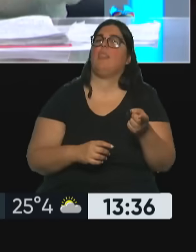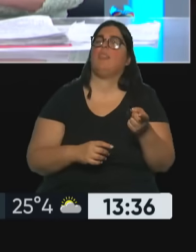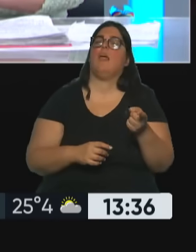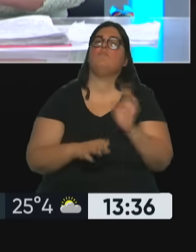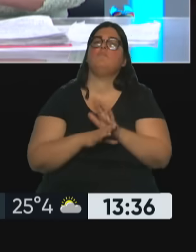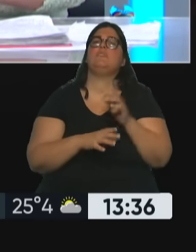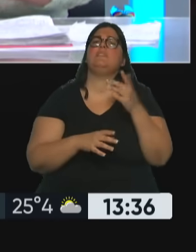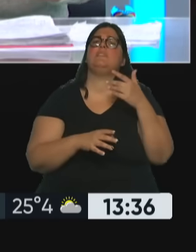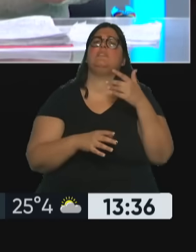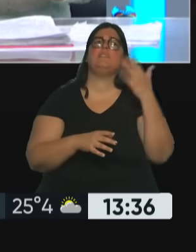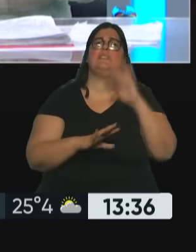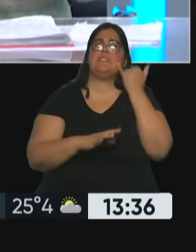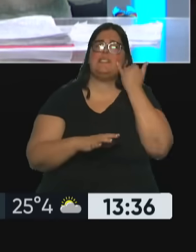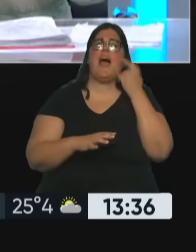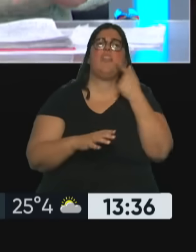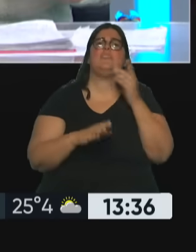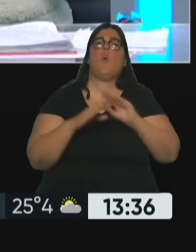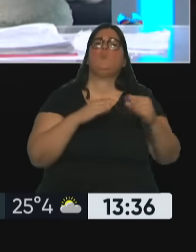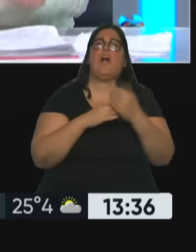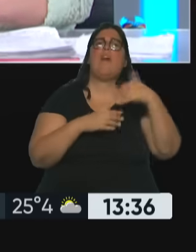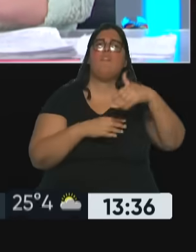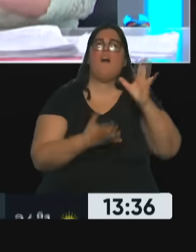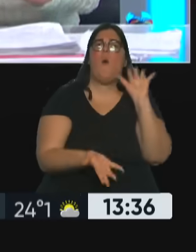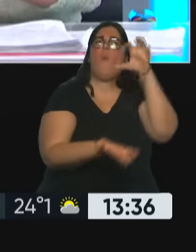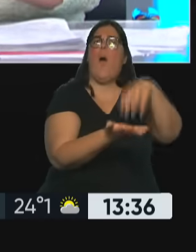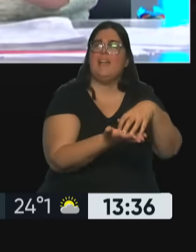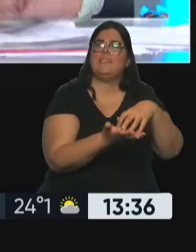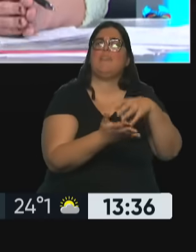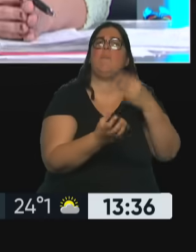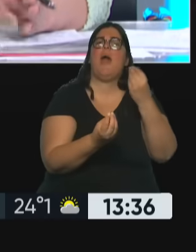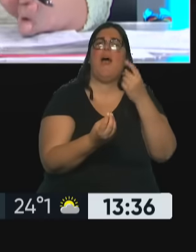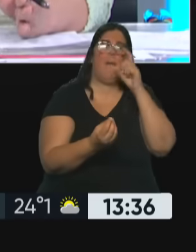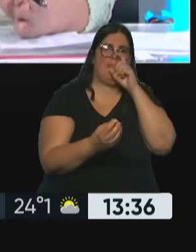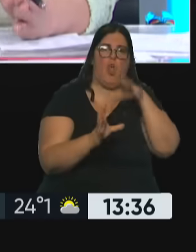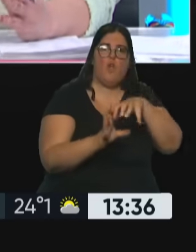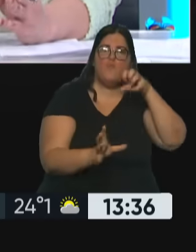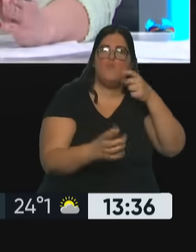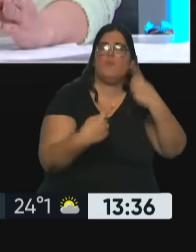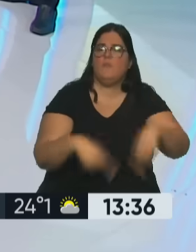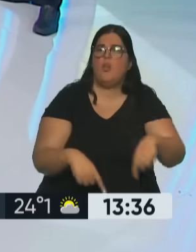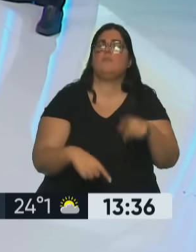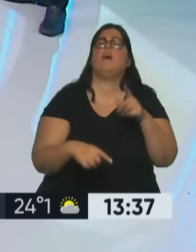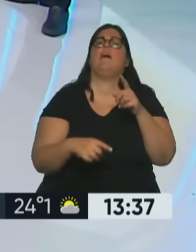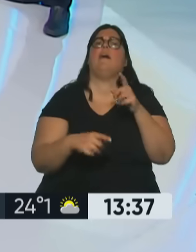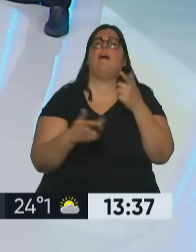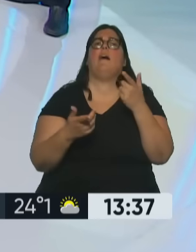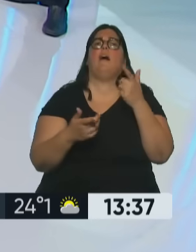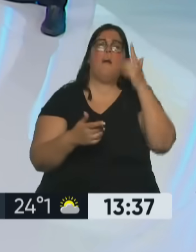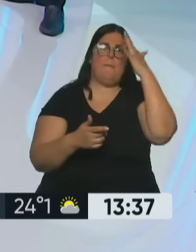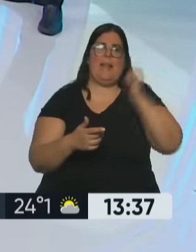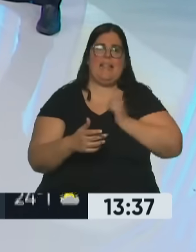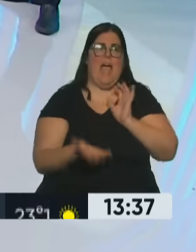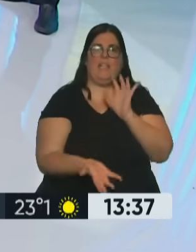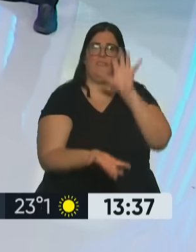de planes de instalar una base en Guyana, de que el Comando Sur también estaría actuando en Guyana. También, en cierta medida, movilizando militares.